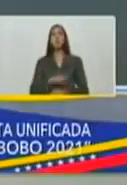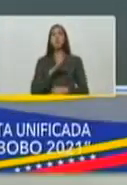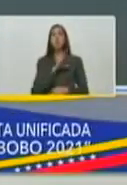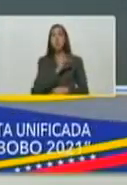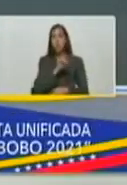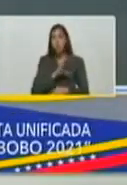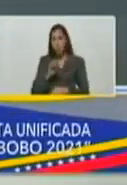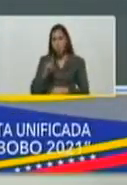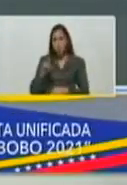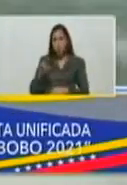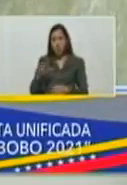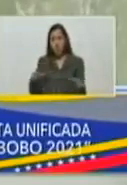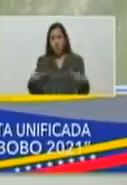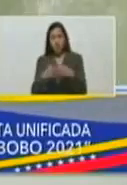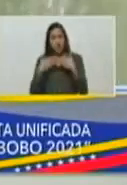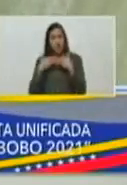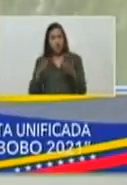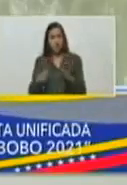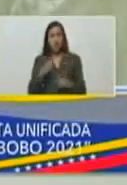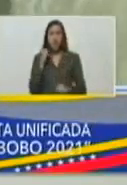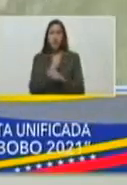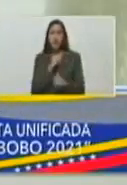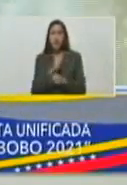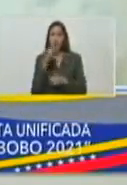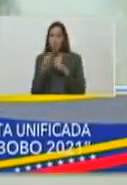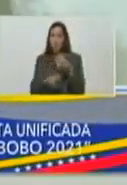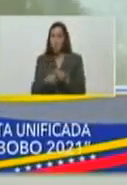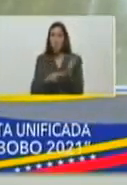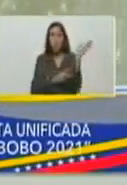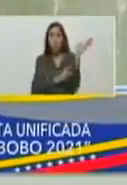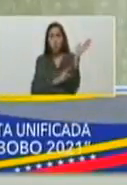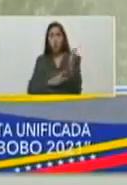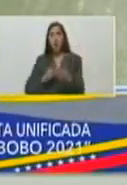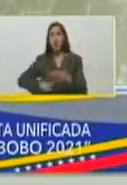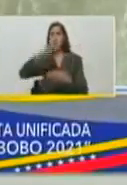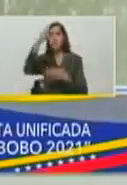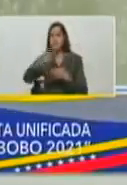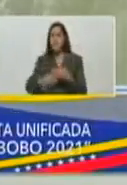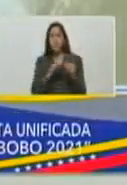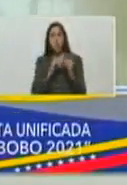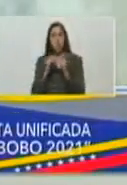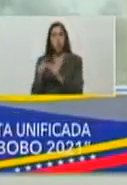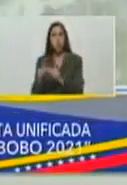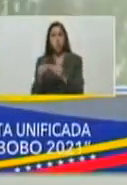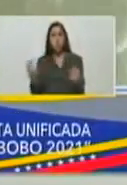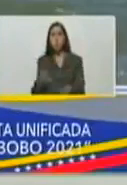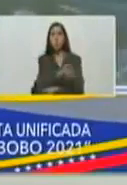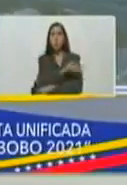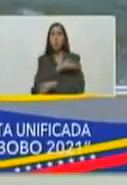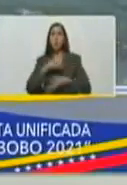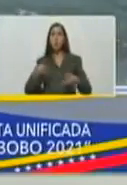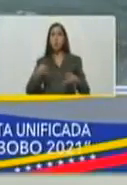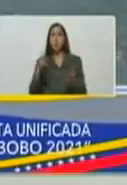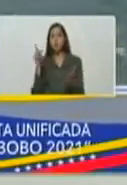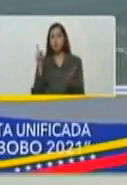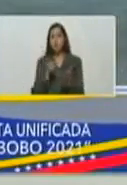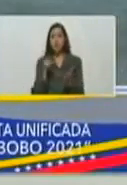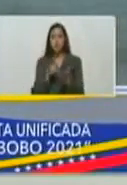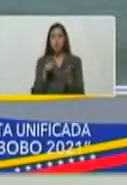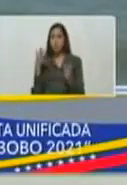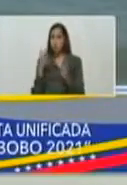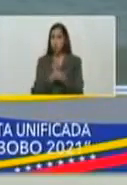Se realizó el plan parroquial comunal, donde hubo una extraordinaria participación de